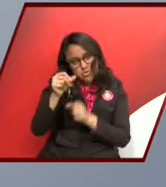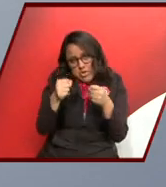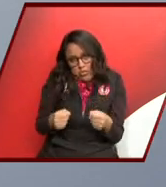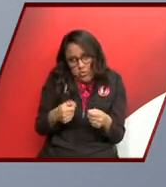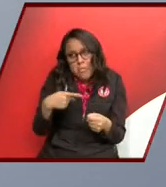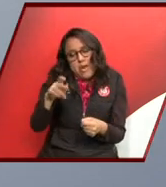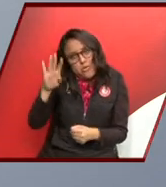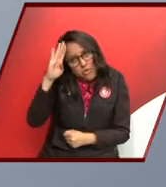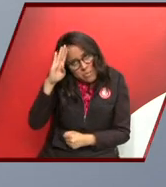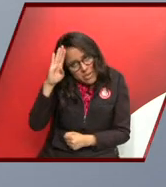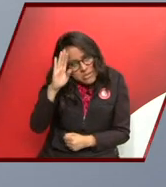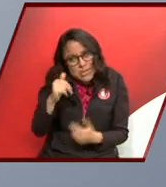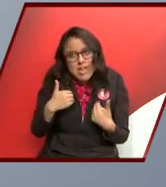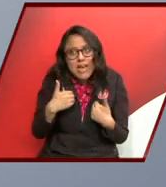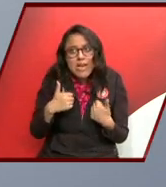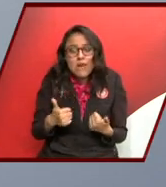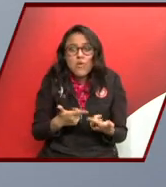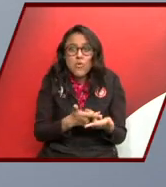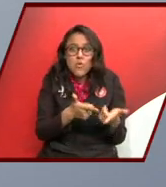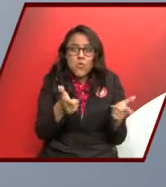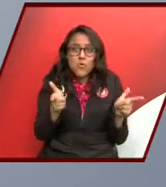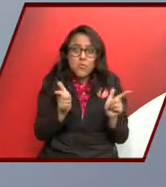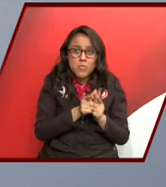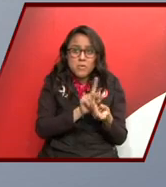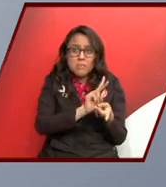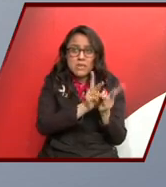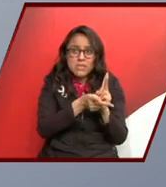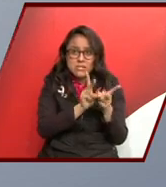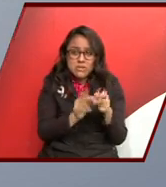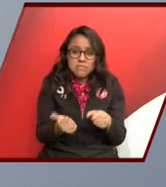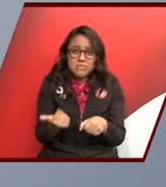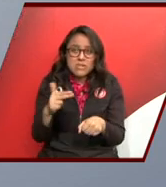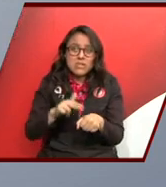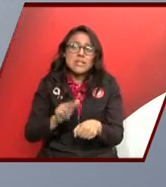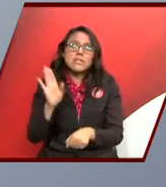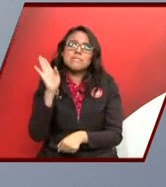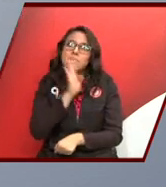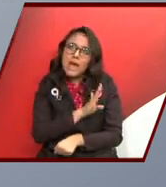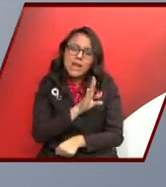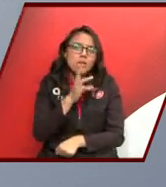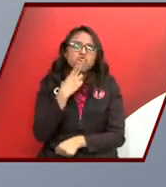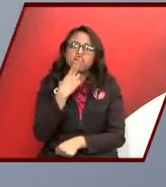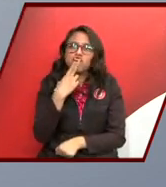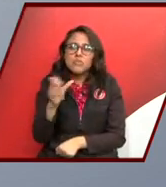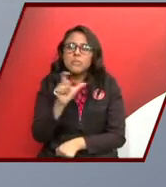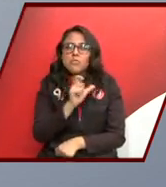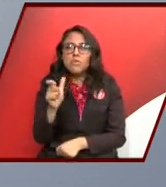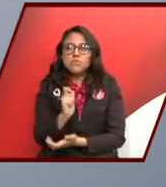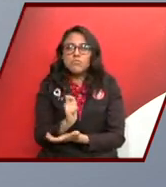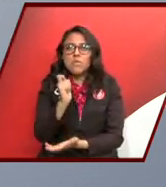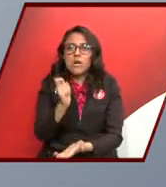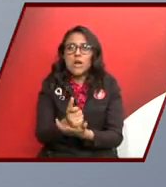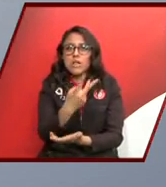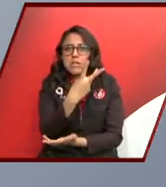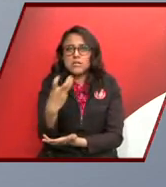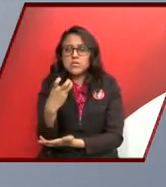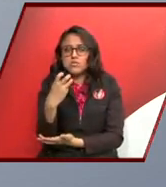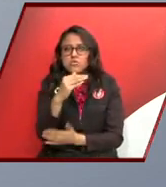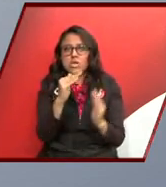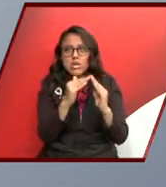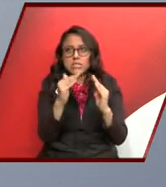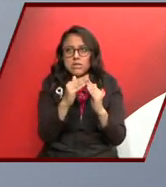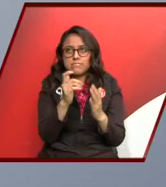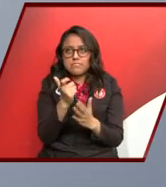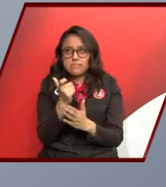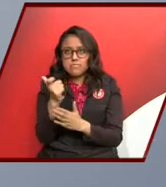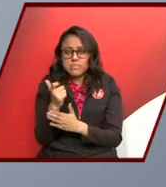consta, pero sí puedo entender que hay un grupo de vecinos que tiene una administración fallida, porque cuando ellos empezaron a cobrar 300 pesos por casa,